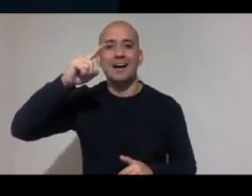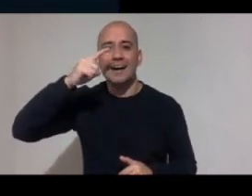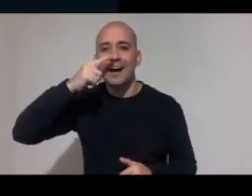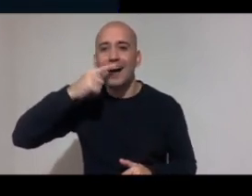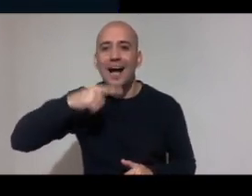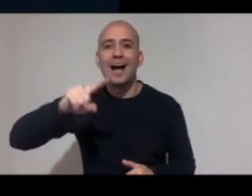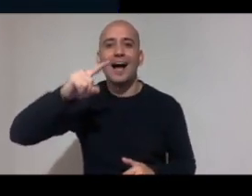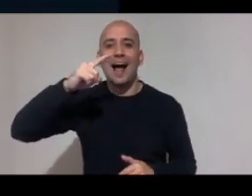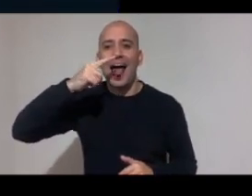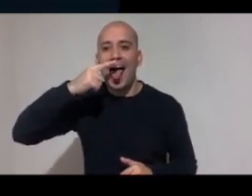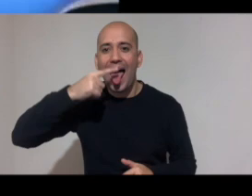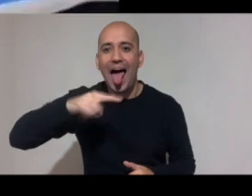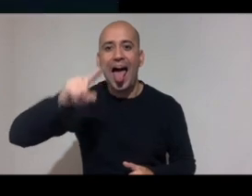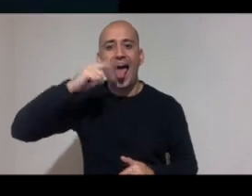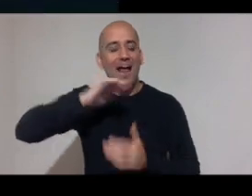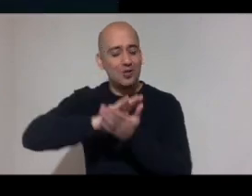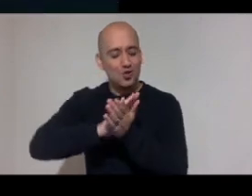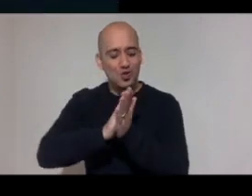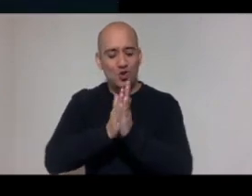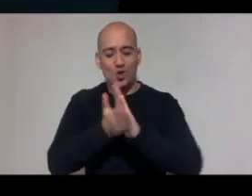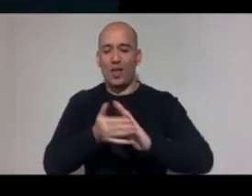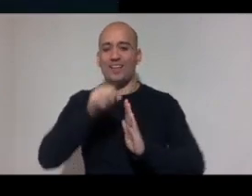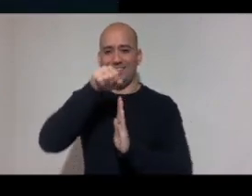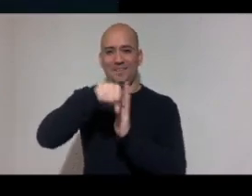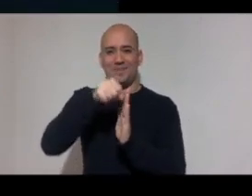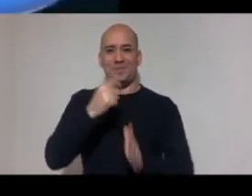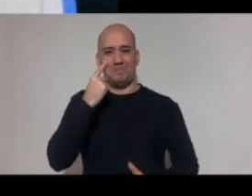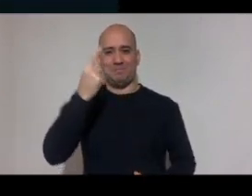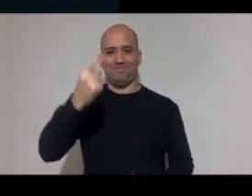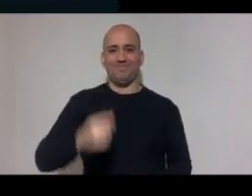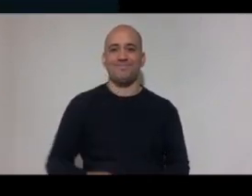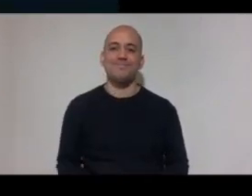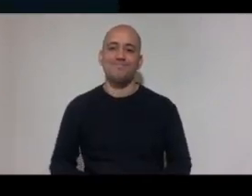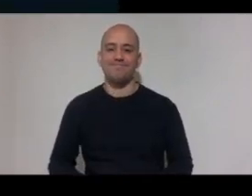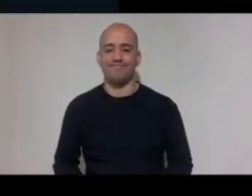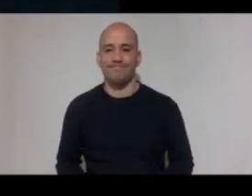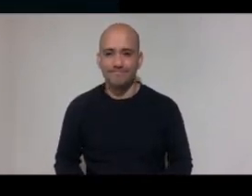con el cepillo horizontal, abarcando toda su extensión.